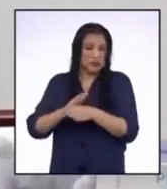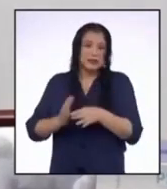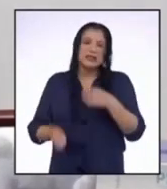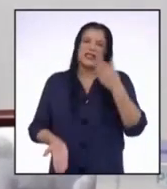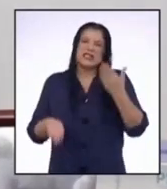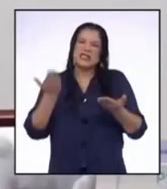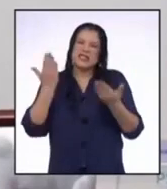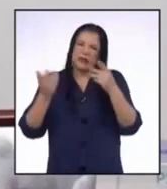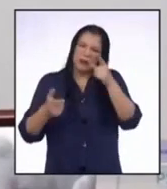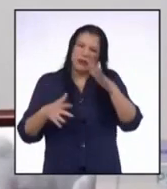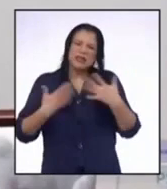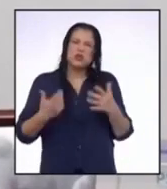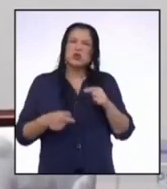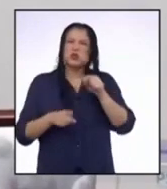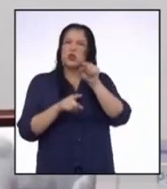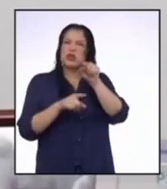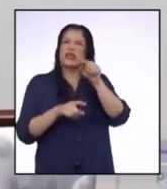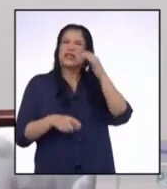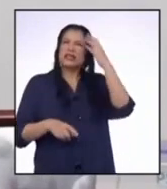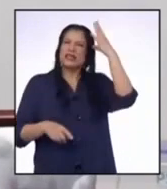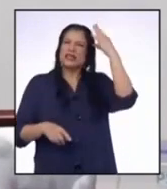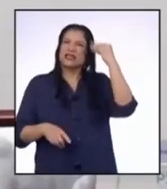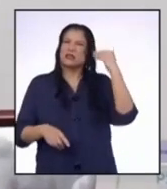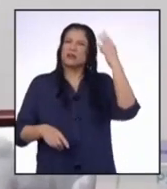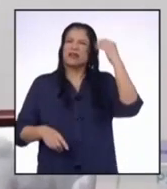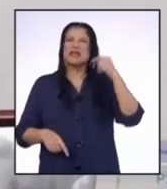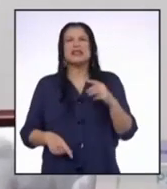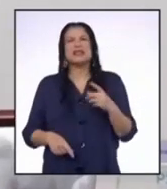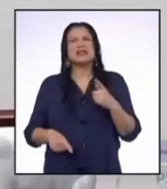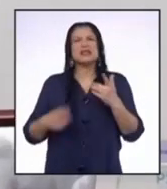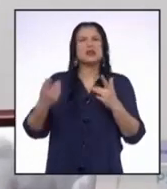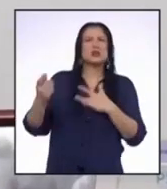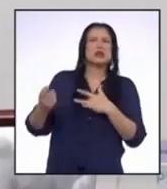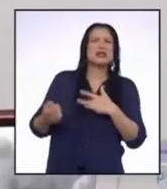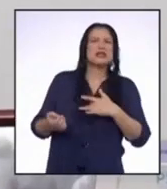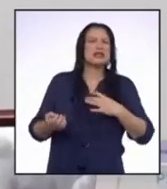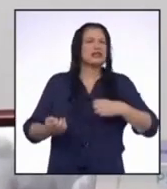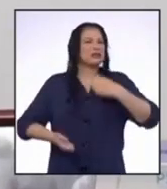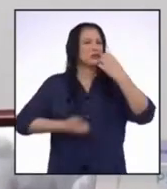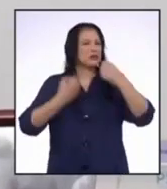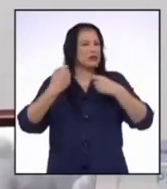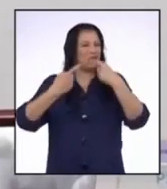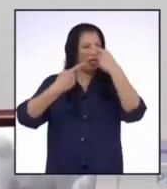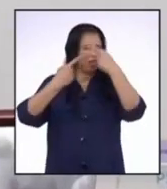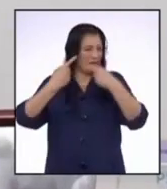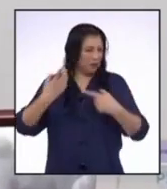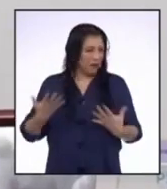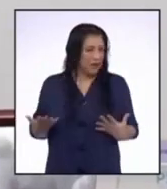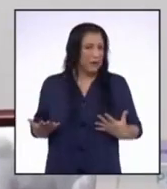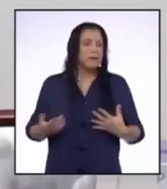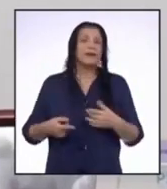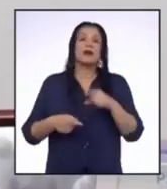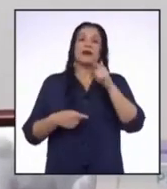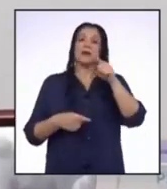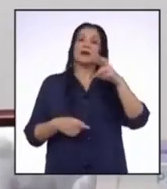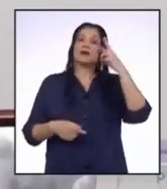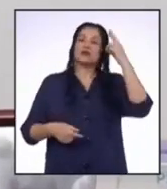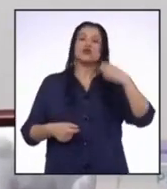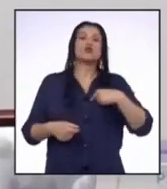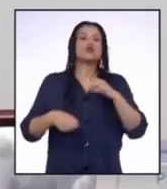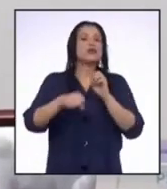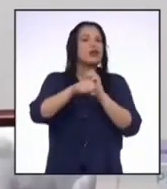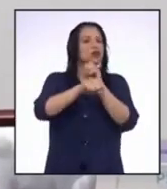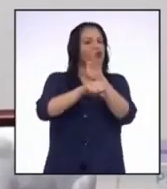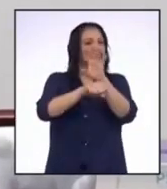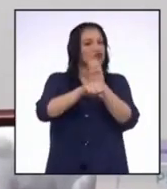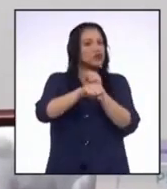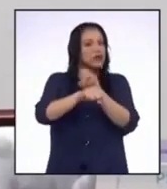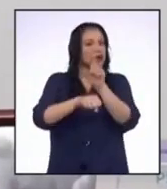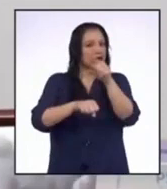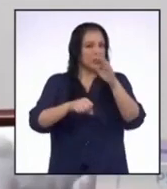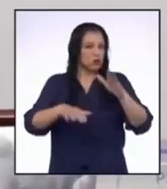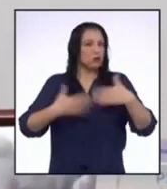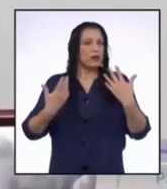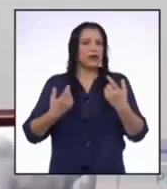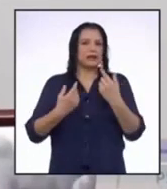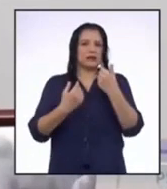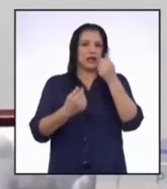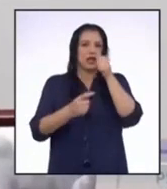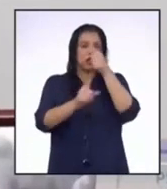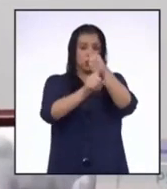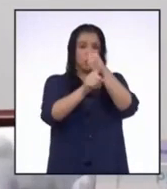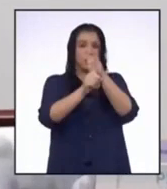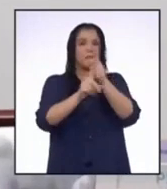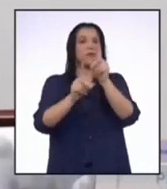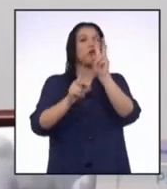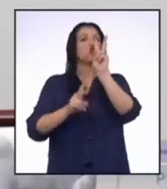hacer que tú experimentes determinados tipos de emociones. Para ello, te recomiendo que puedas hacerte dos